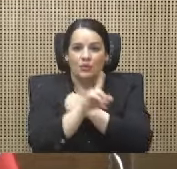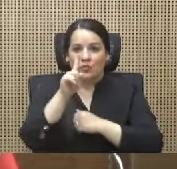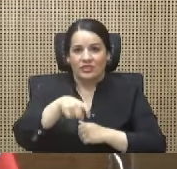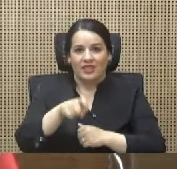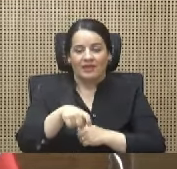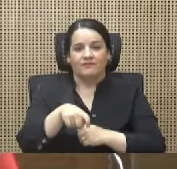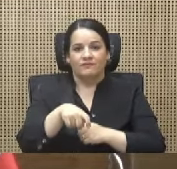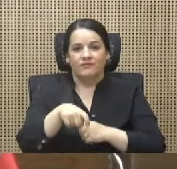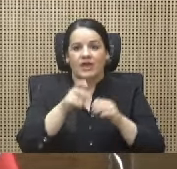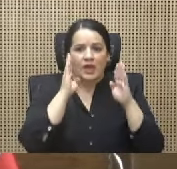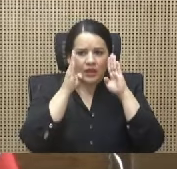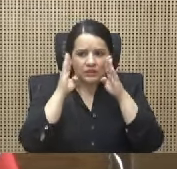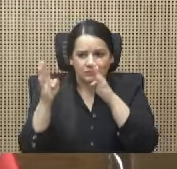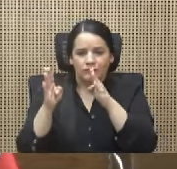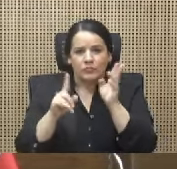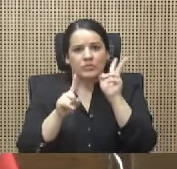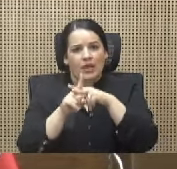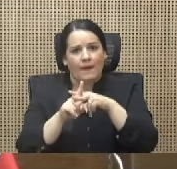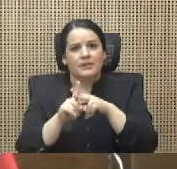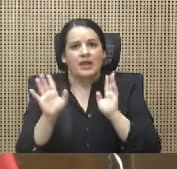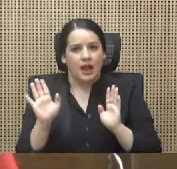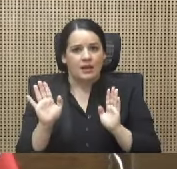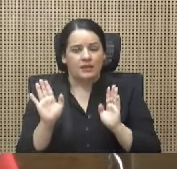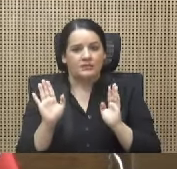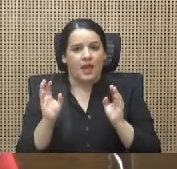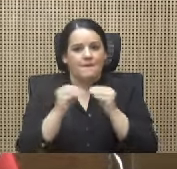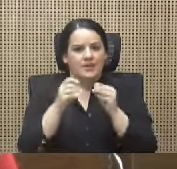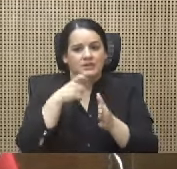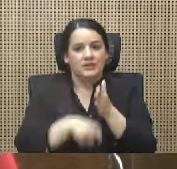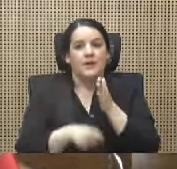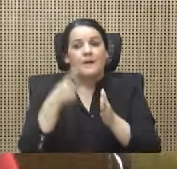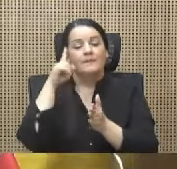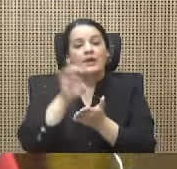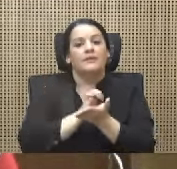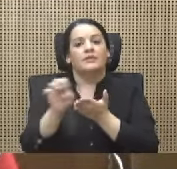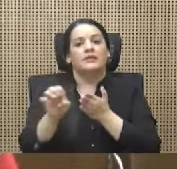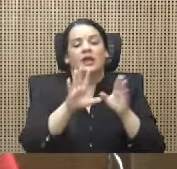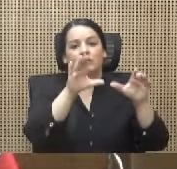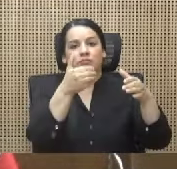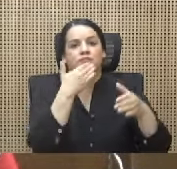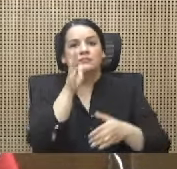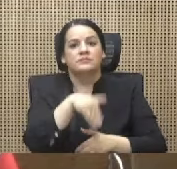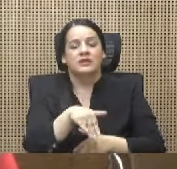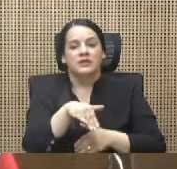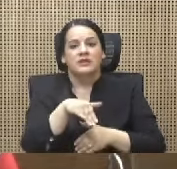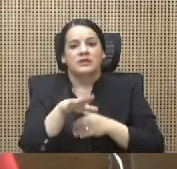en la presente convención a fin de prevenir y combatir la delincuencia organizada transnacional.